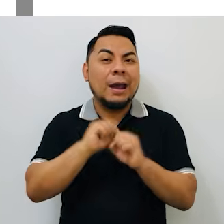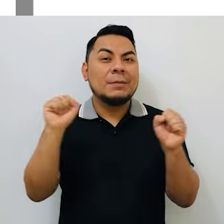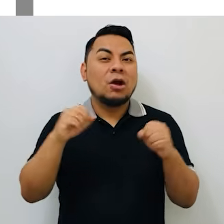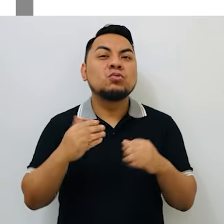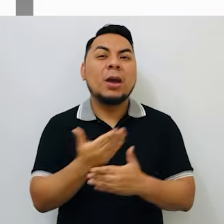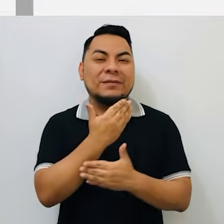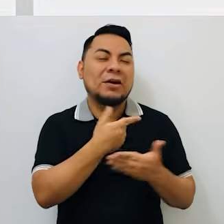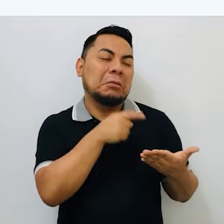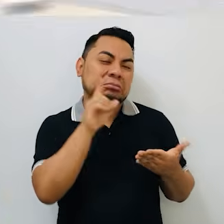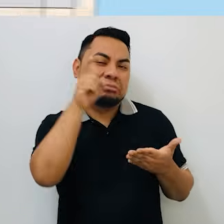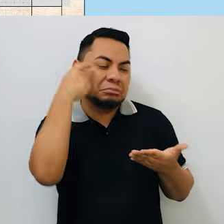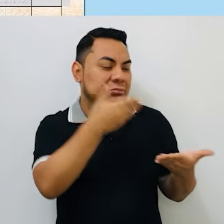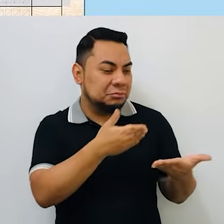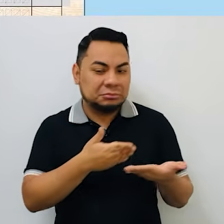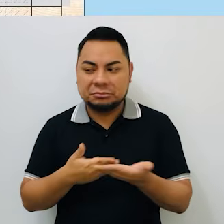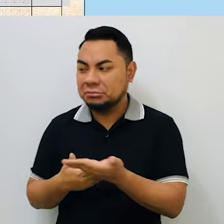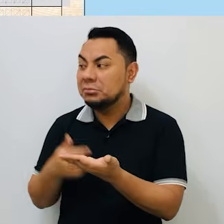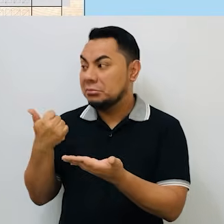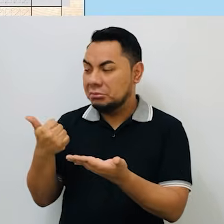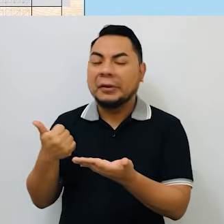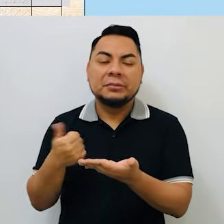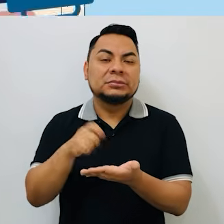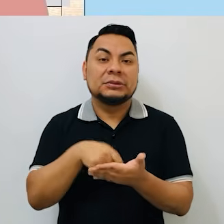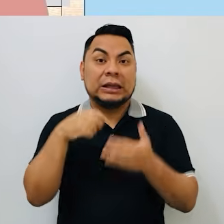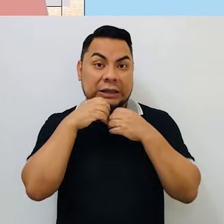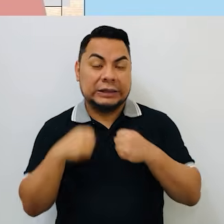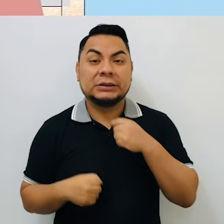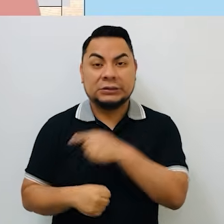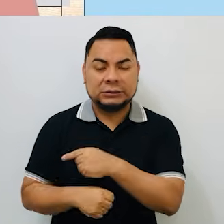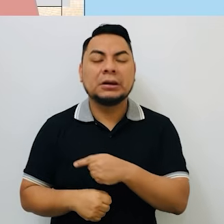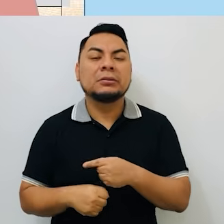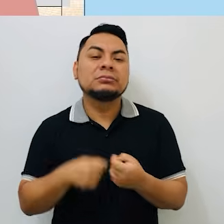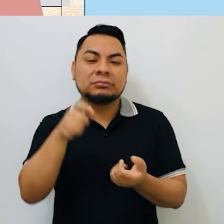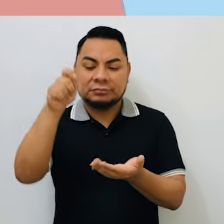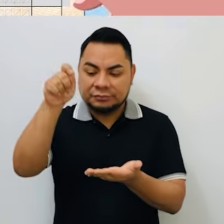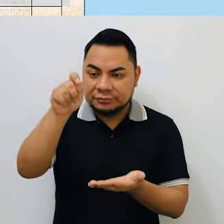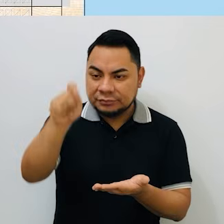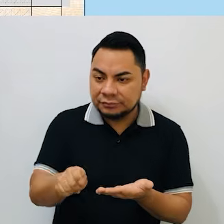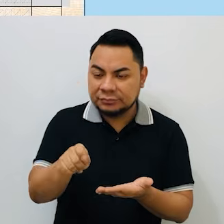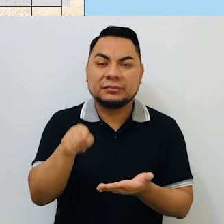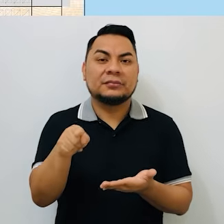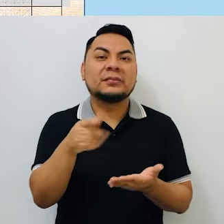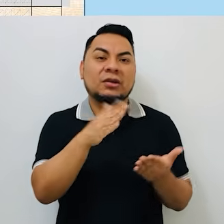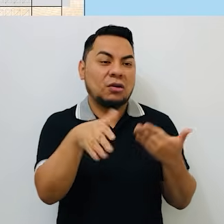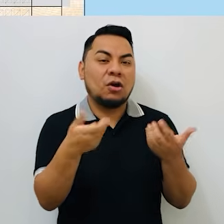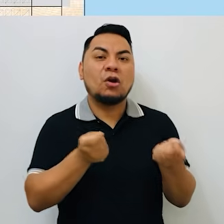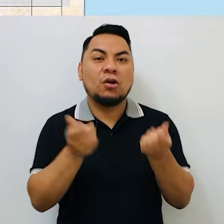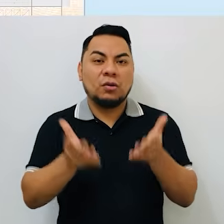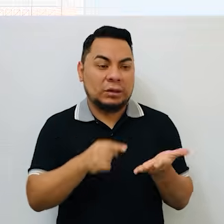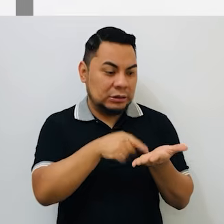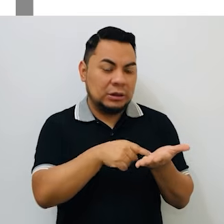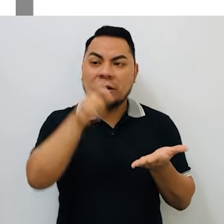movimiento Amanecer de Nuevo. Entonces, la secretaria o el secretario traza un palote en la hoja borrador